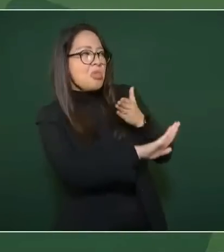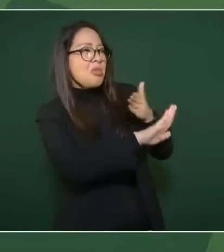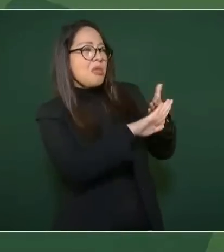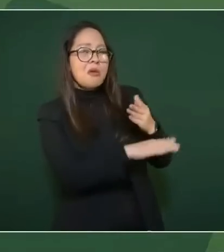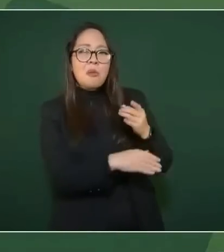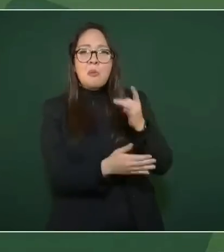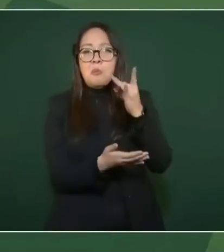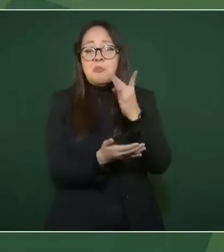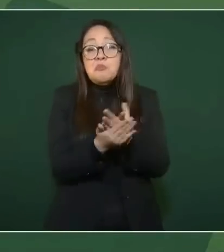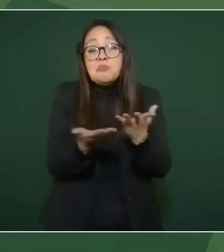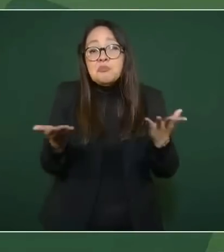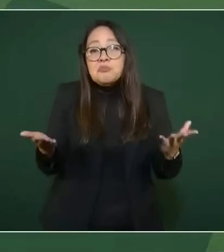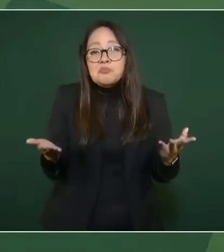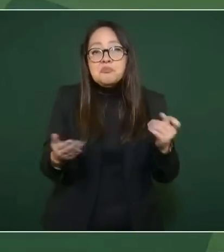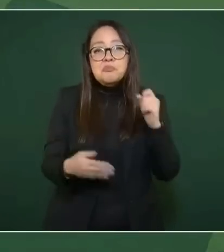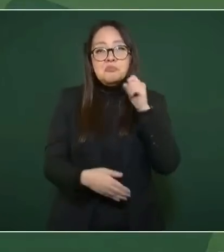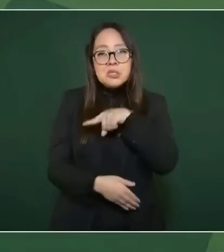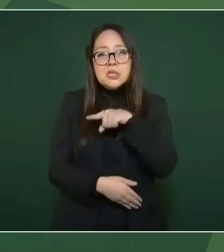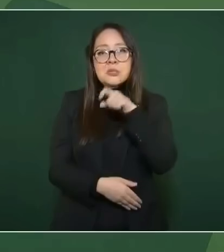insultar,